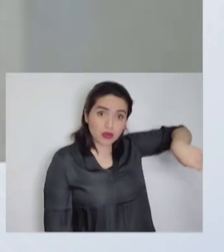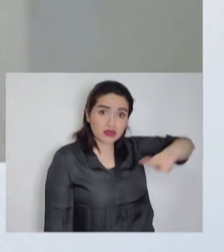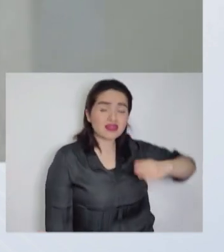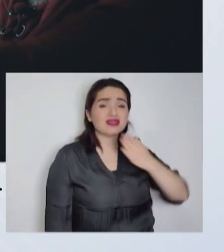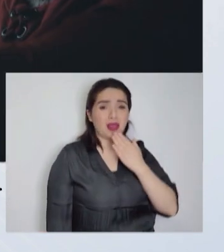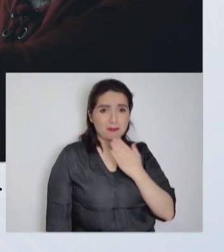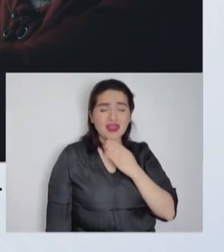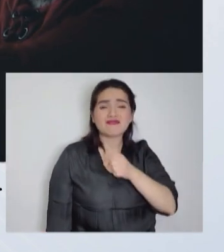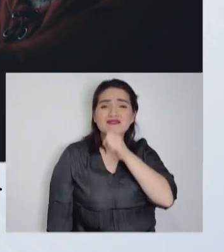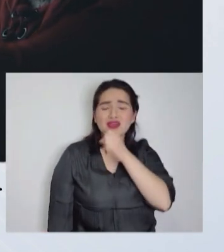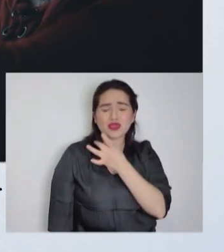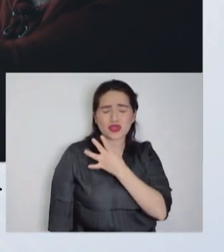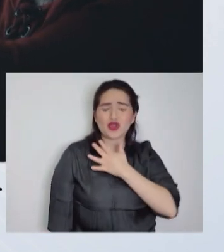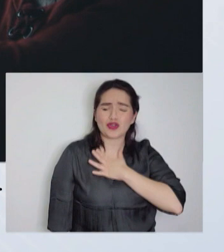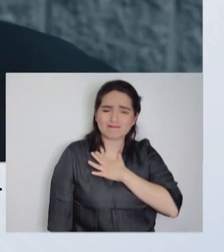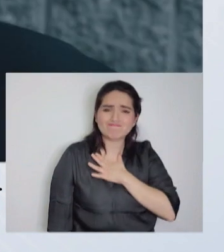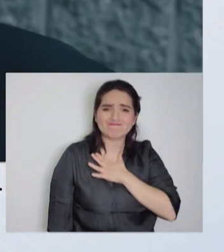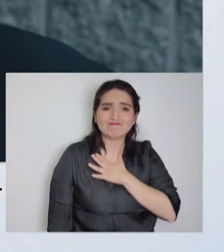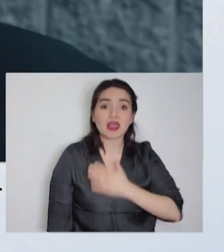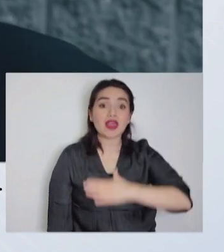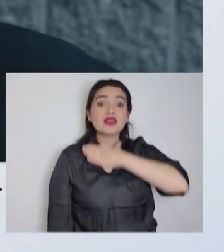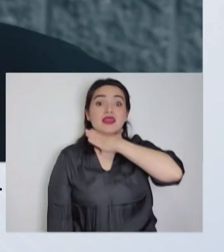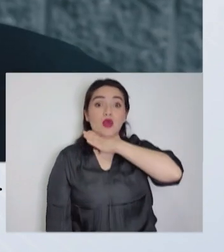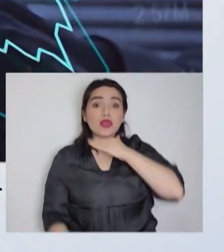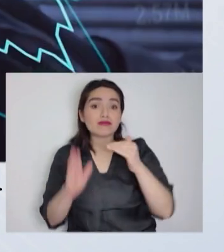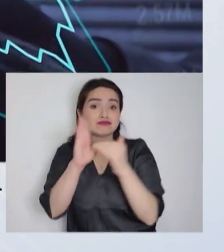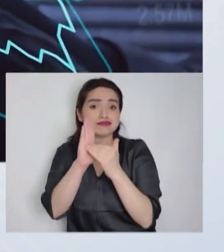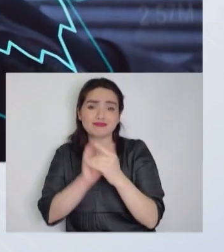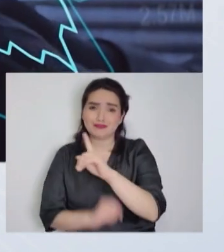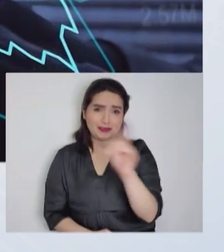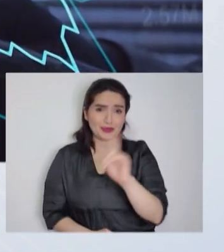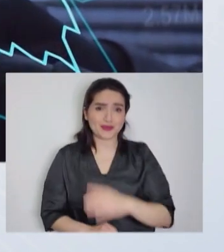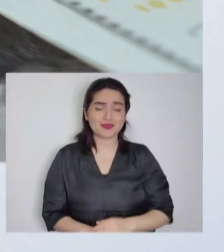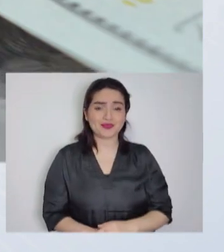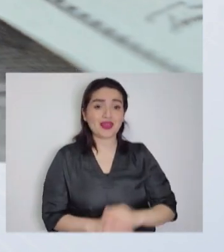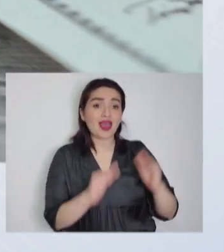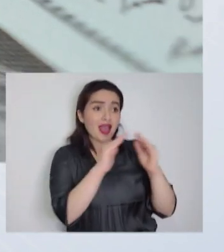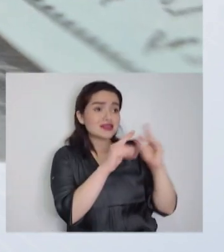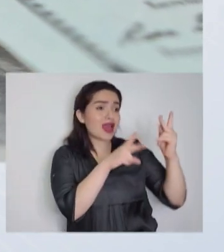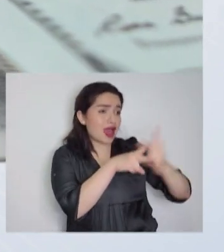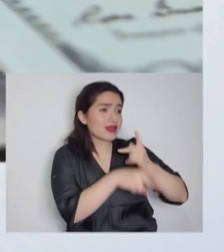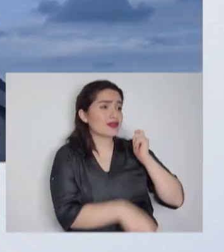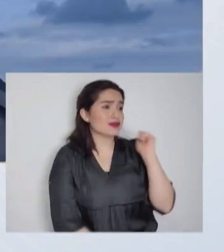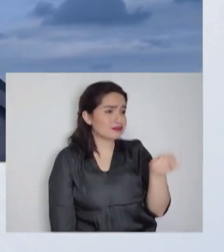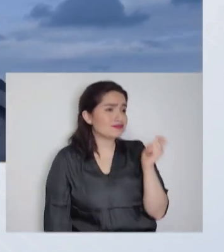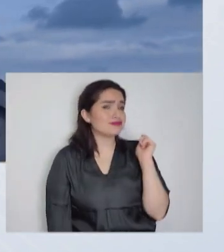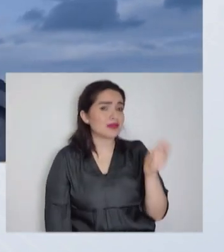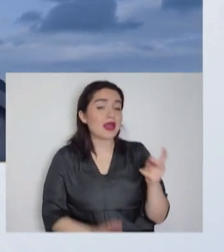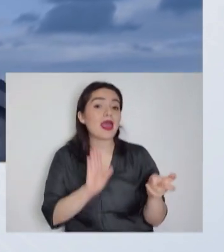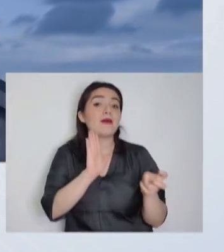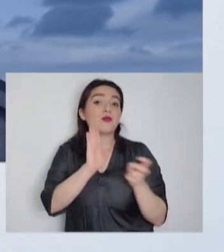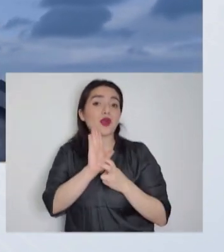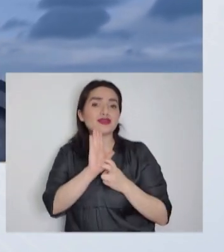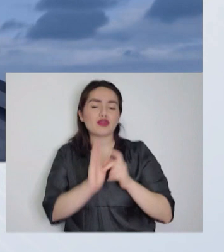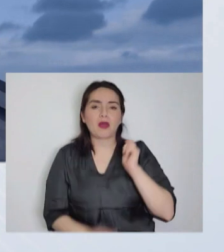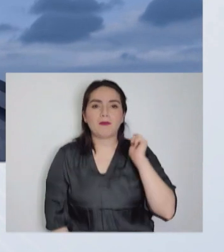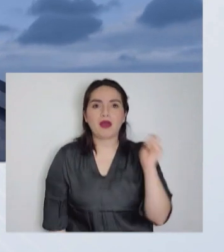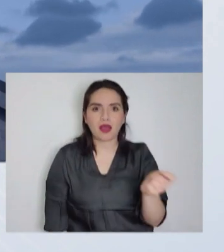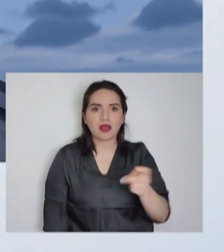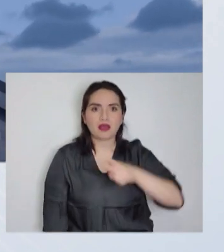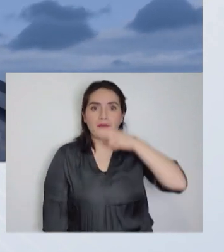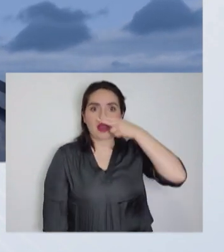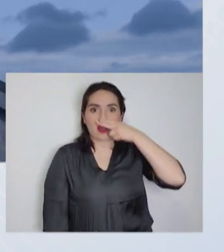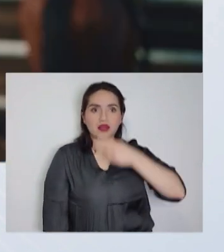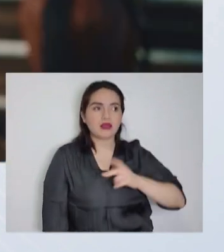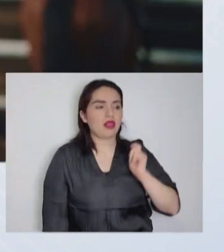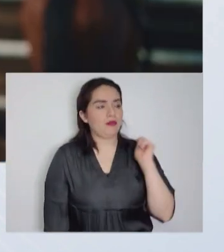tú. A nuestros abuelos también les duele la vejez. Las deudas no nos esperan. Arrendamos el sueño de un